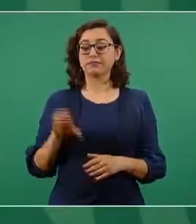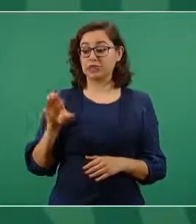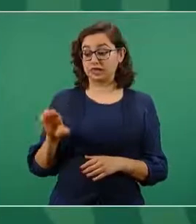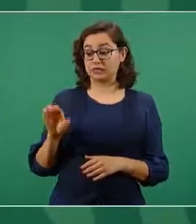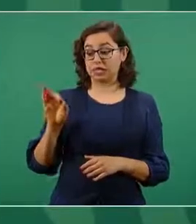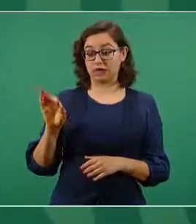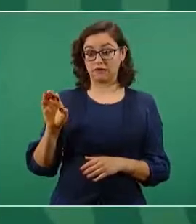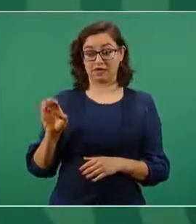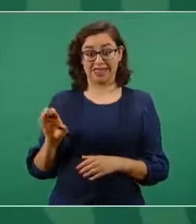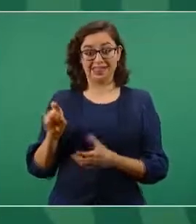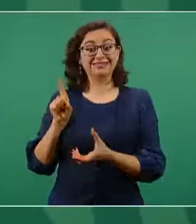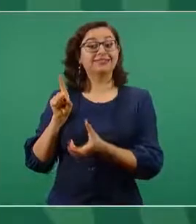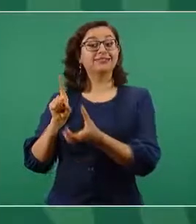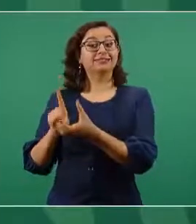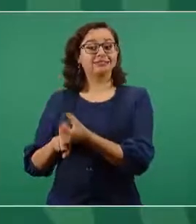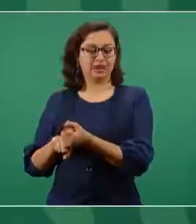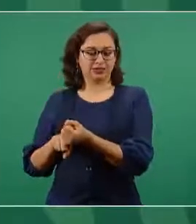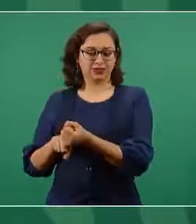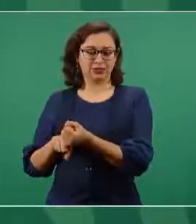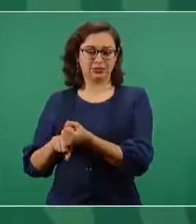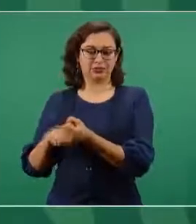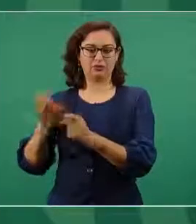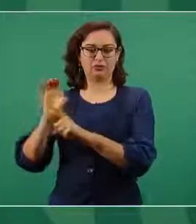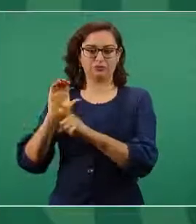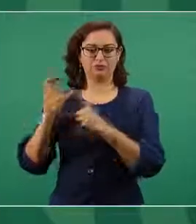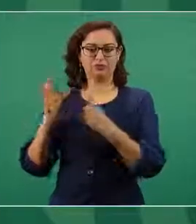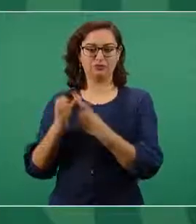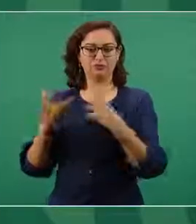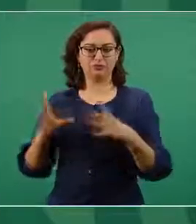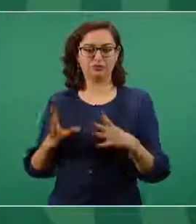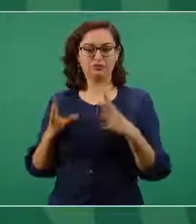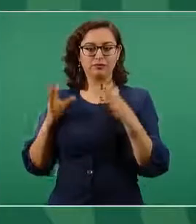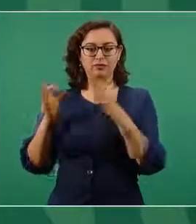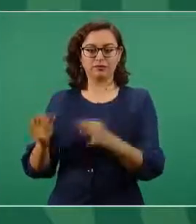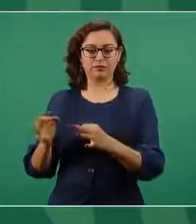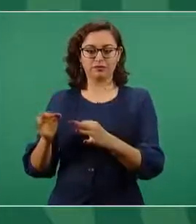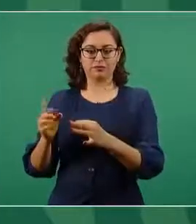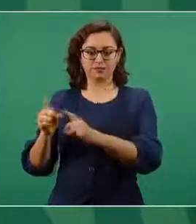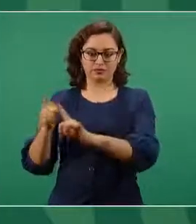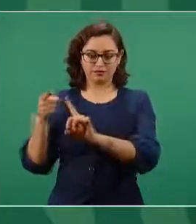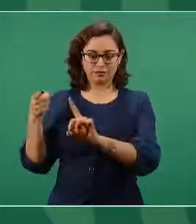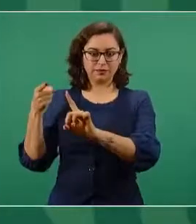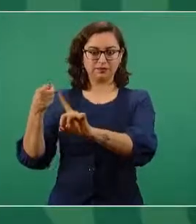Electricidad se creó para que haya internet